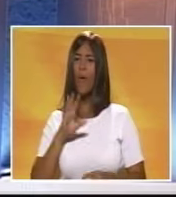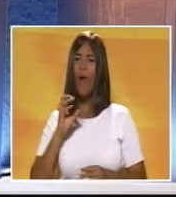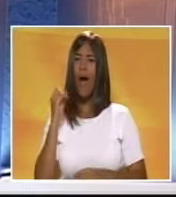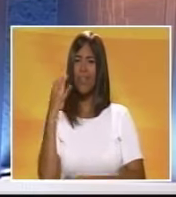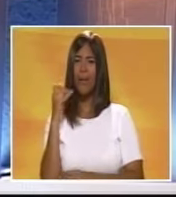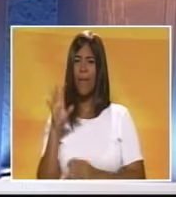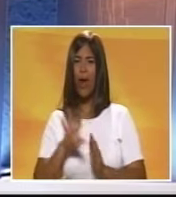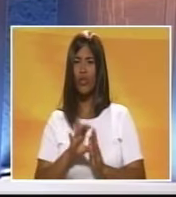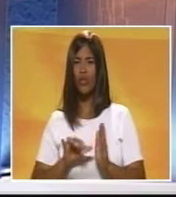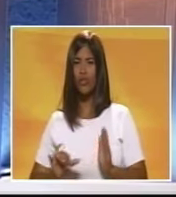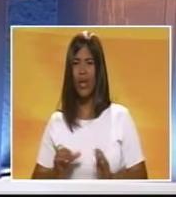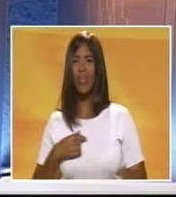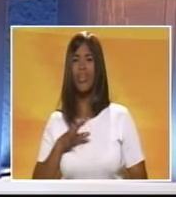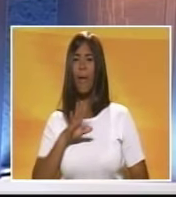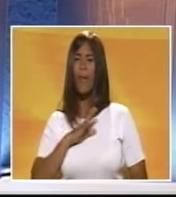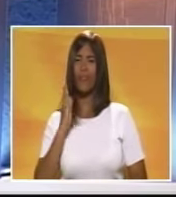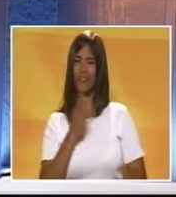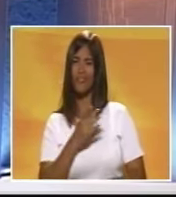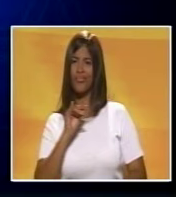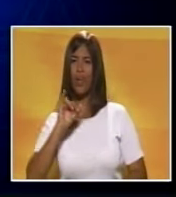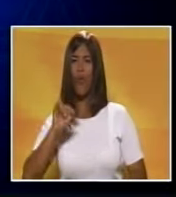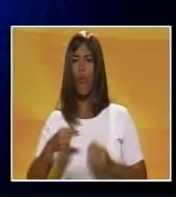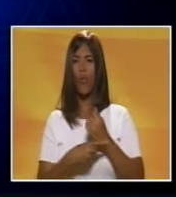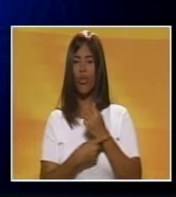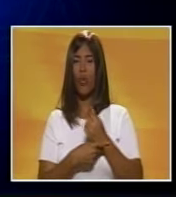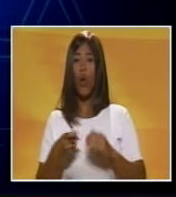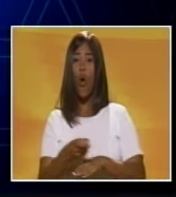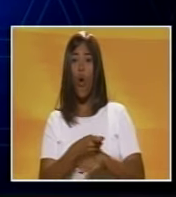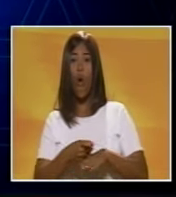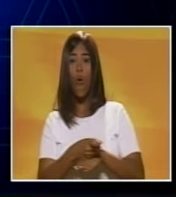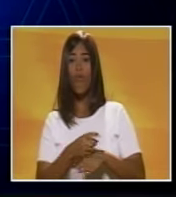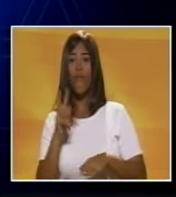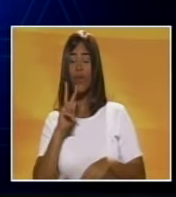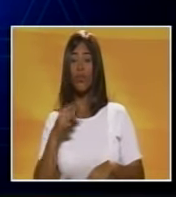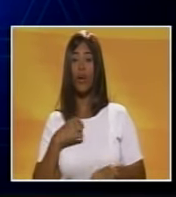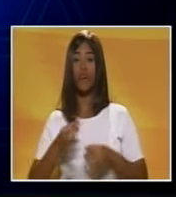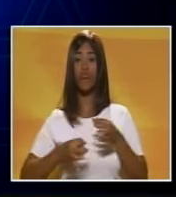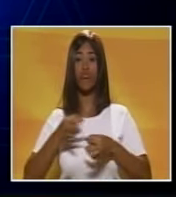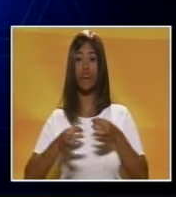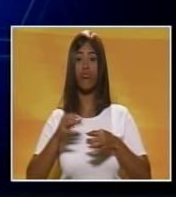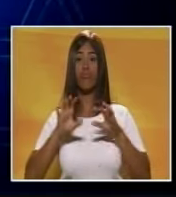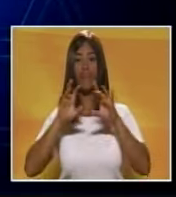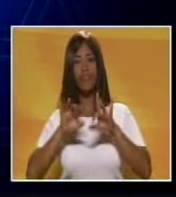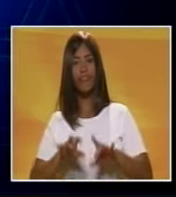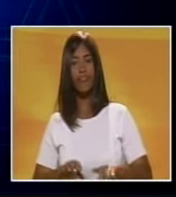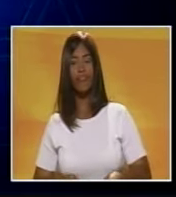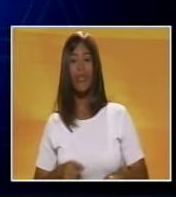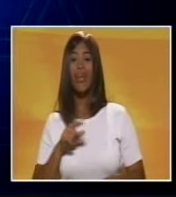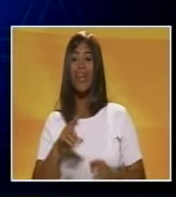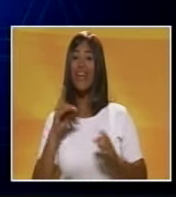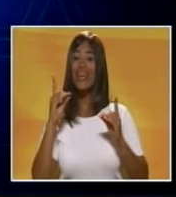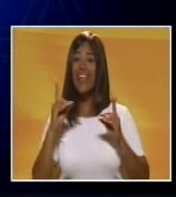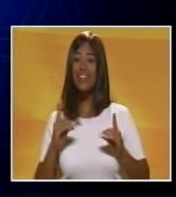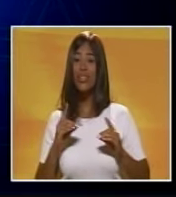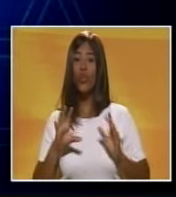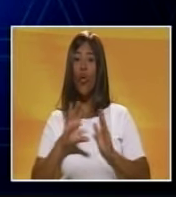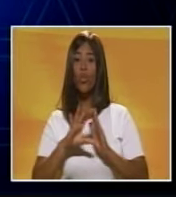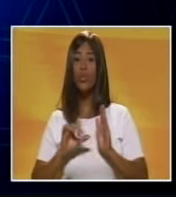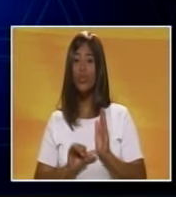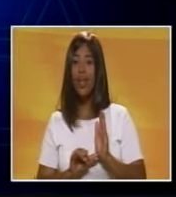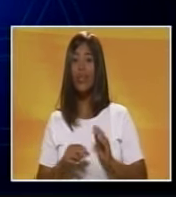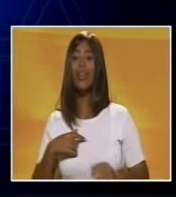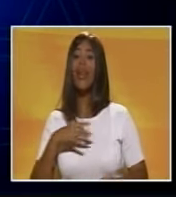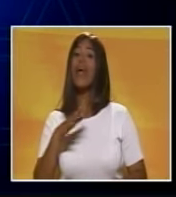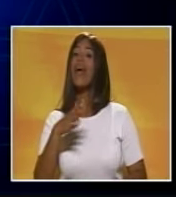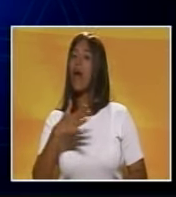un enjuiciamiento contra Juan Guaidó. El gobierno venezolano expresó mediante un comunicado que la decisión de la Constituyente está